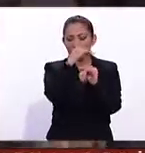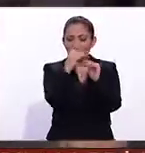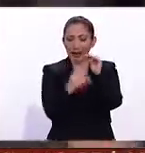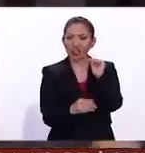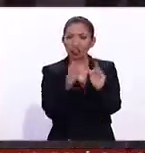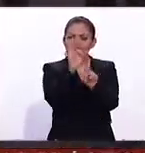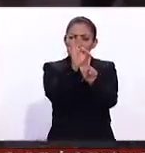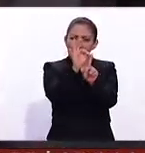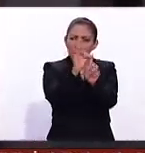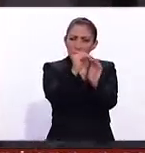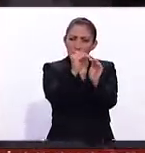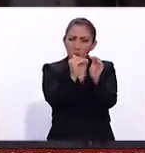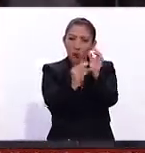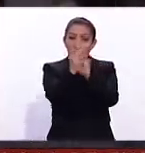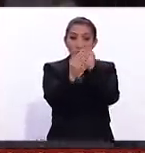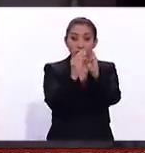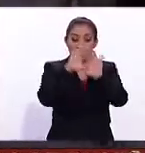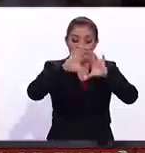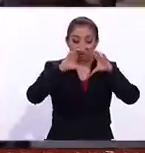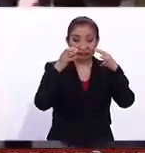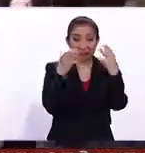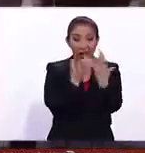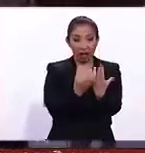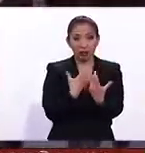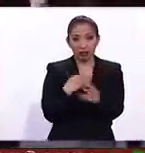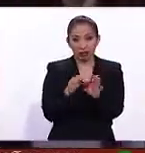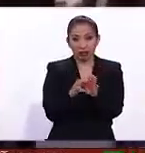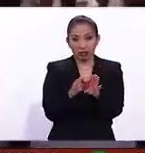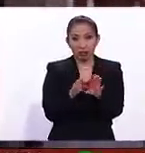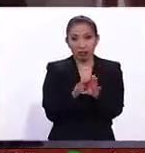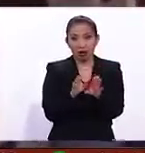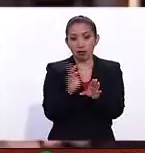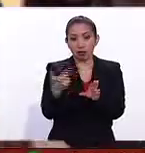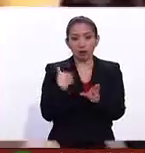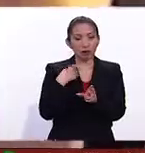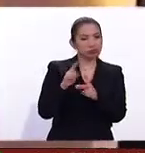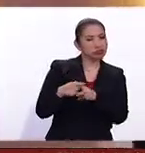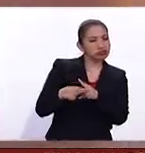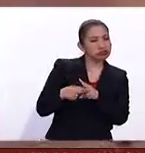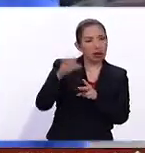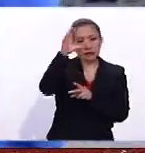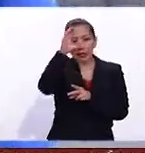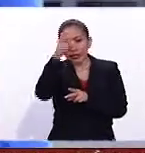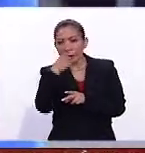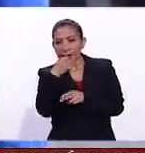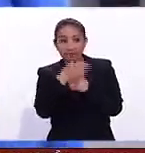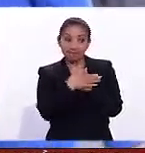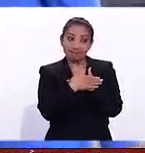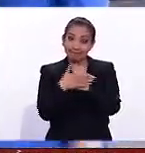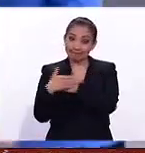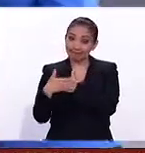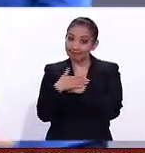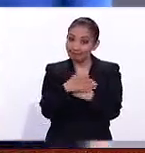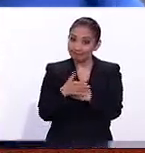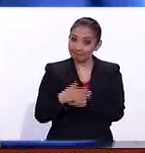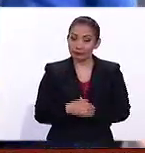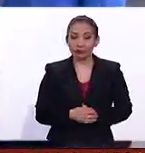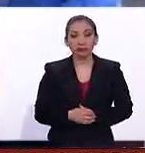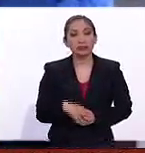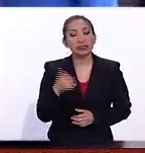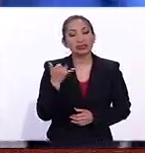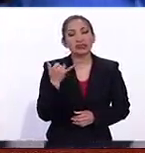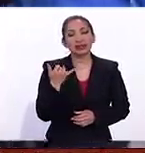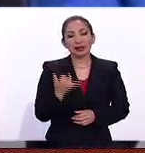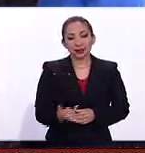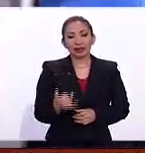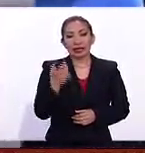la temperatura a nivel planetario, tal y como las predicciones científicas lo han planteado.